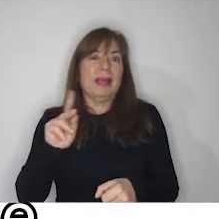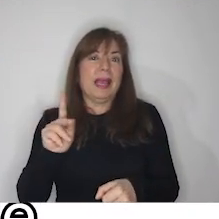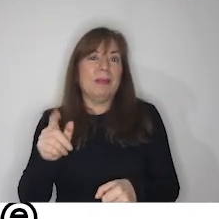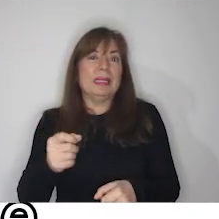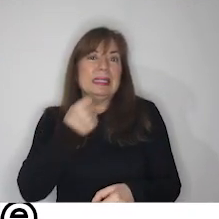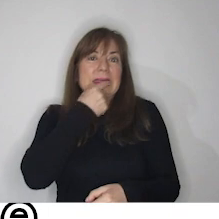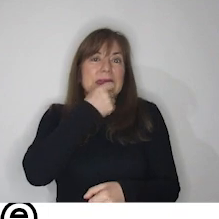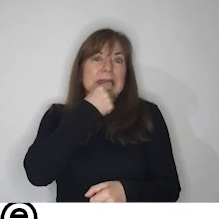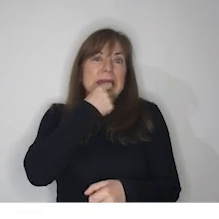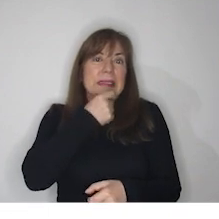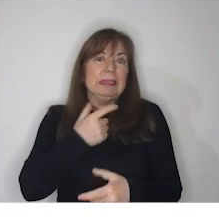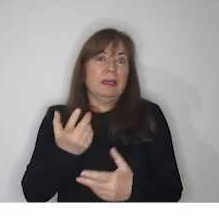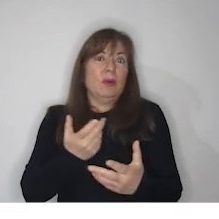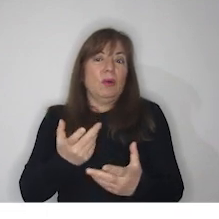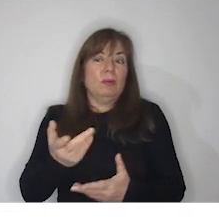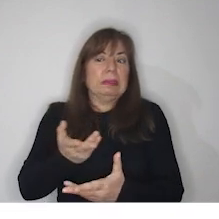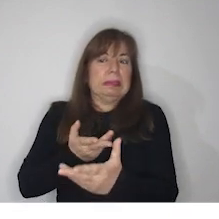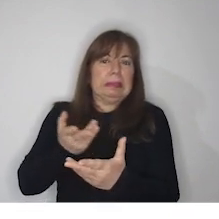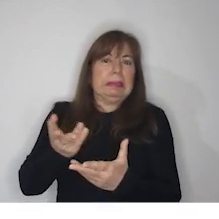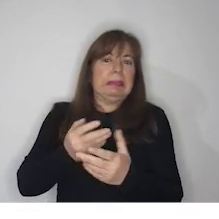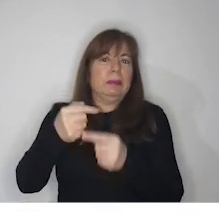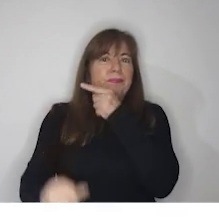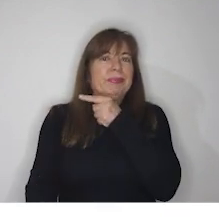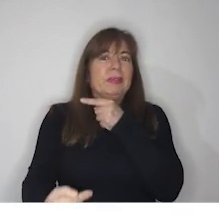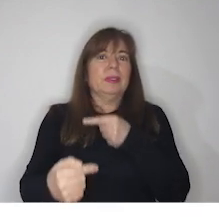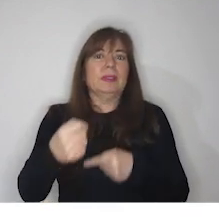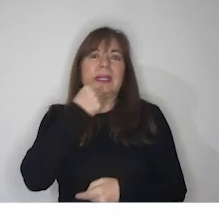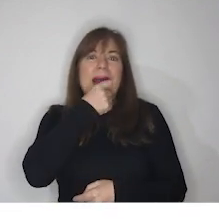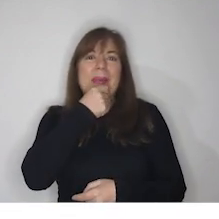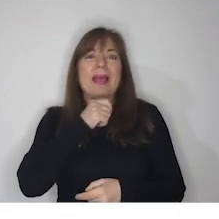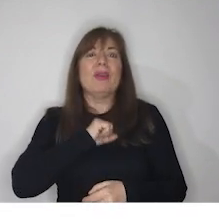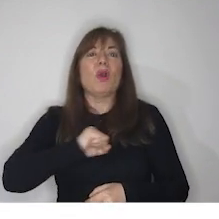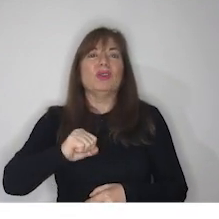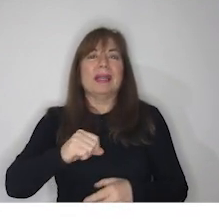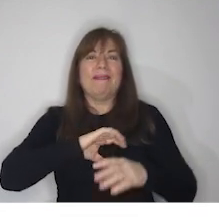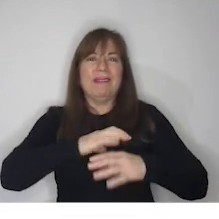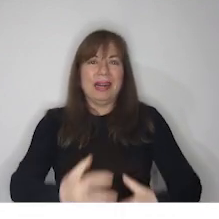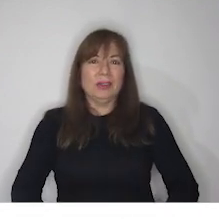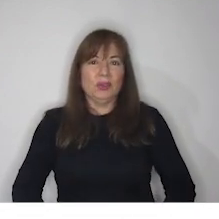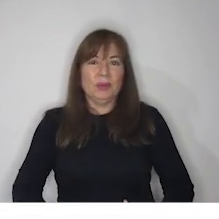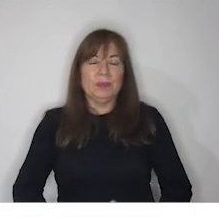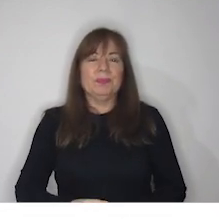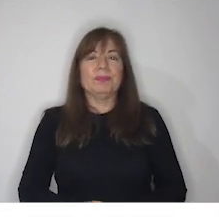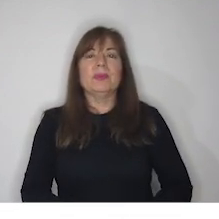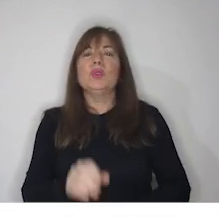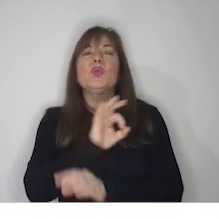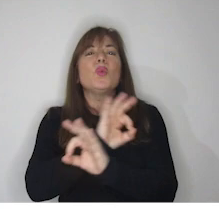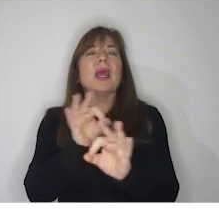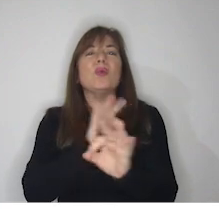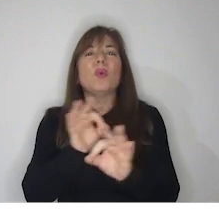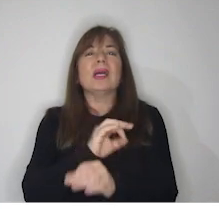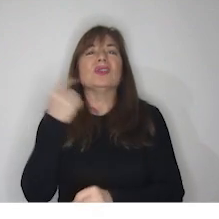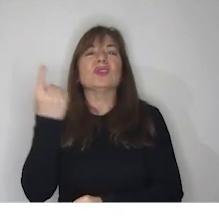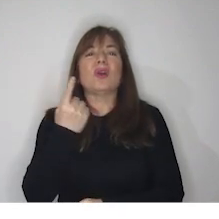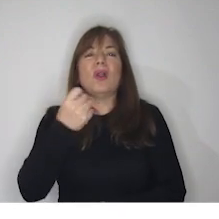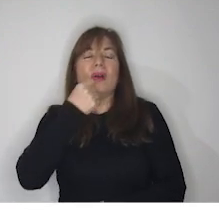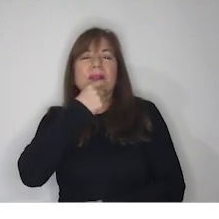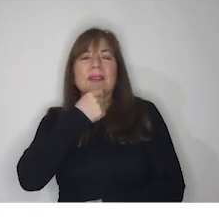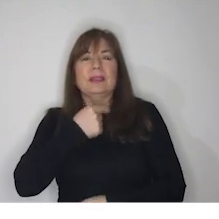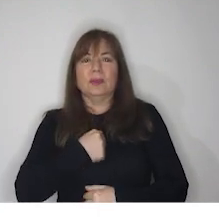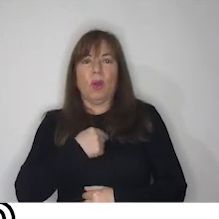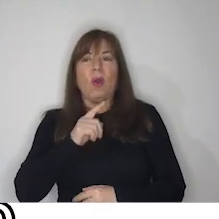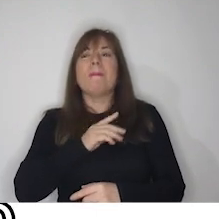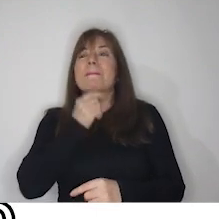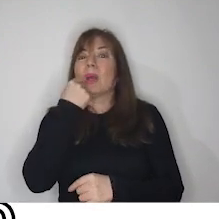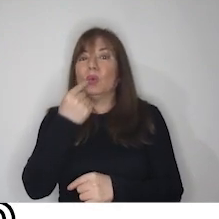que tomen medicamentos que generen interacción con los anticonceptivos. Debes recordar que nunca debes automedicarte.